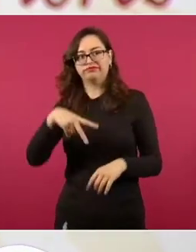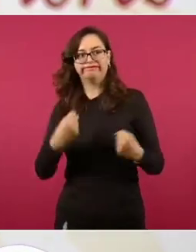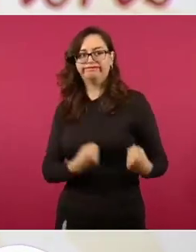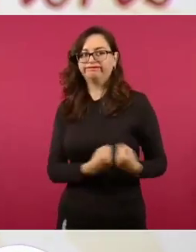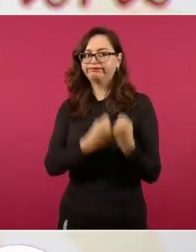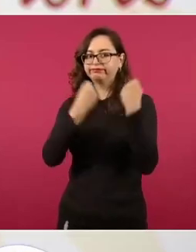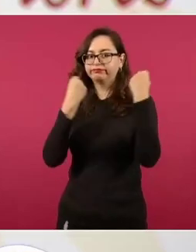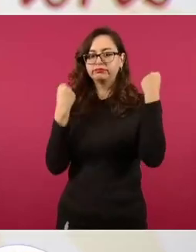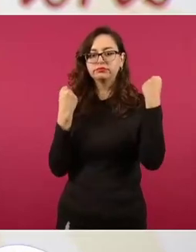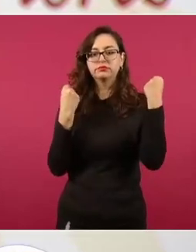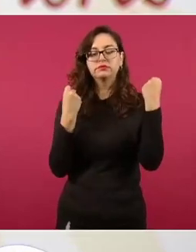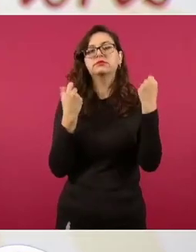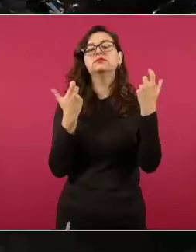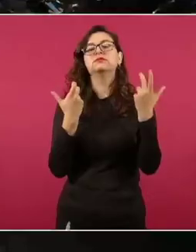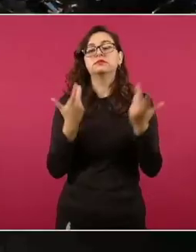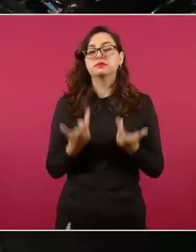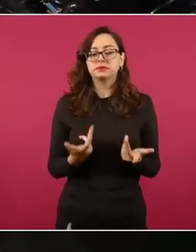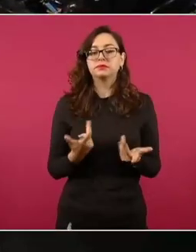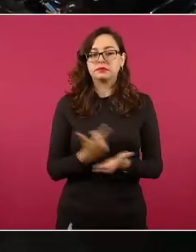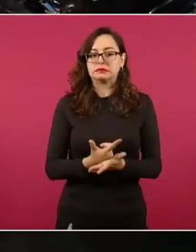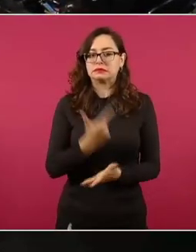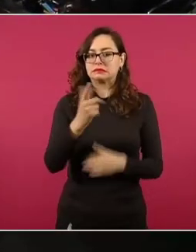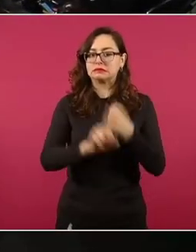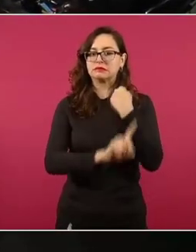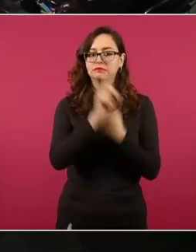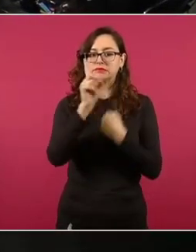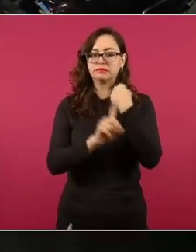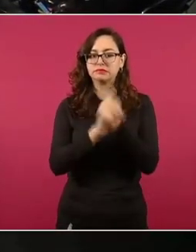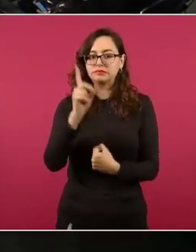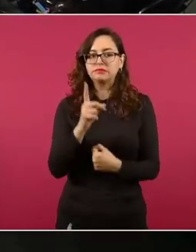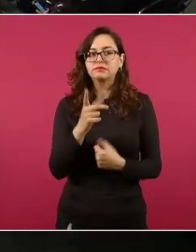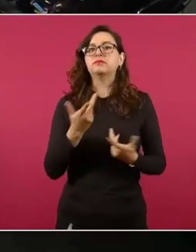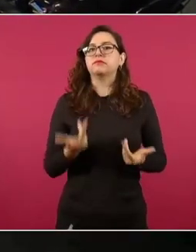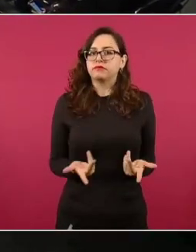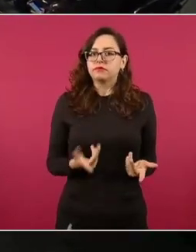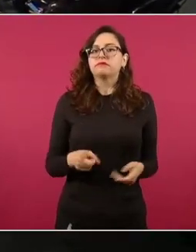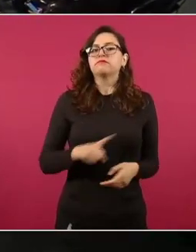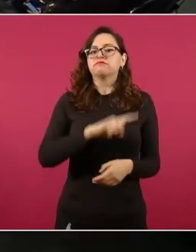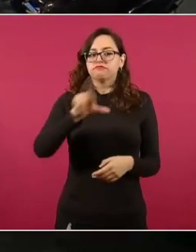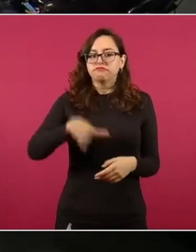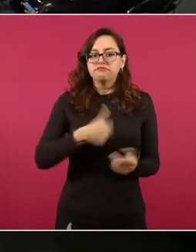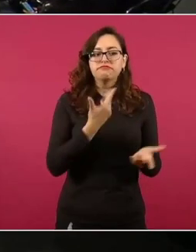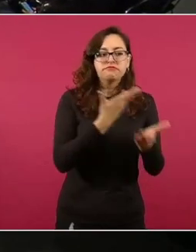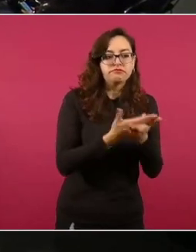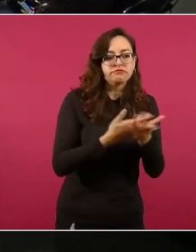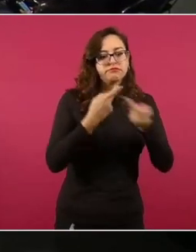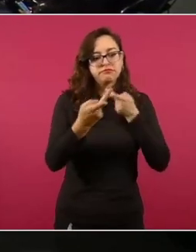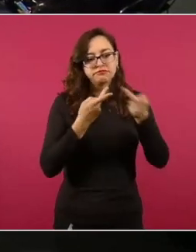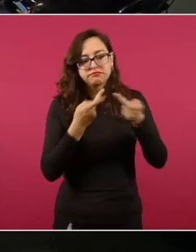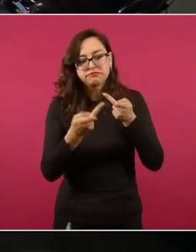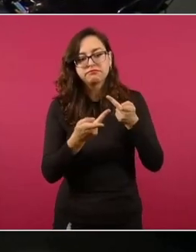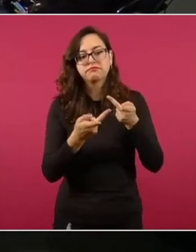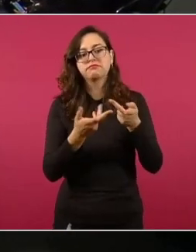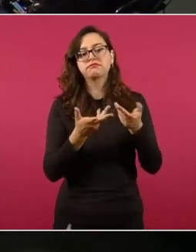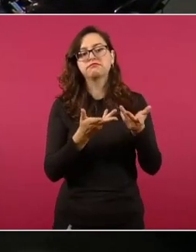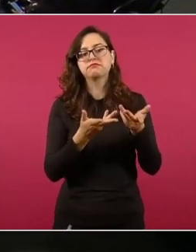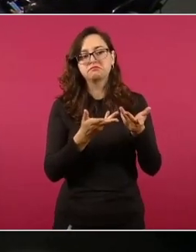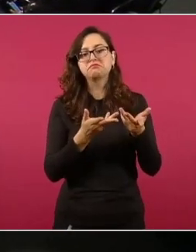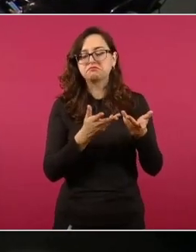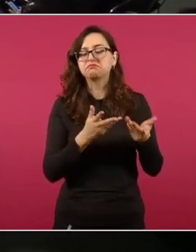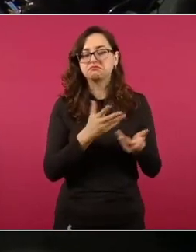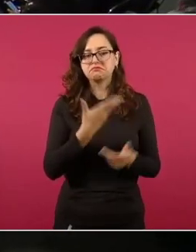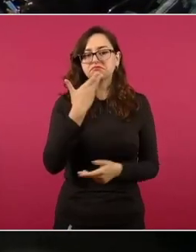nueva legislación en materia de seguridad. Se estableció el entendimiento bicentenario, se hizo un plan de acción y hoy estamos en la relación más